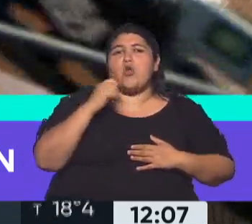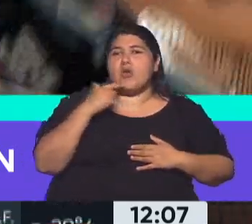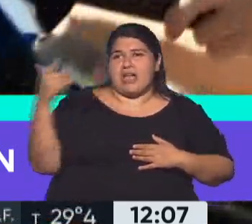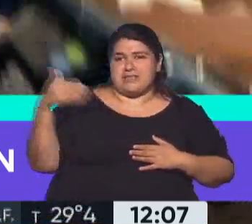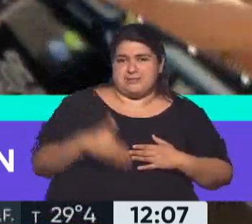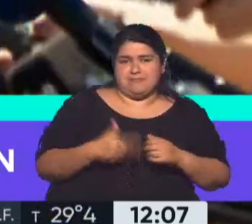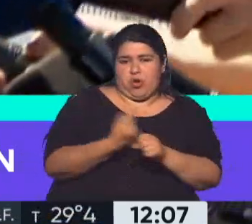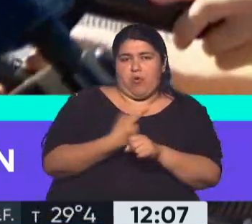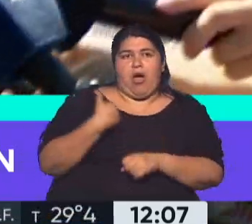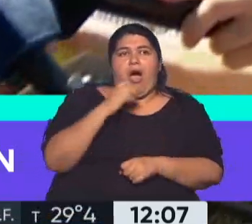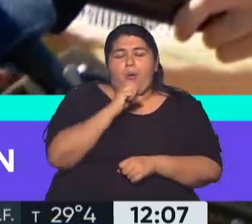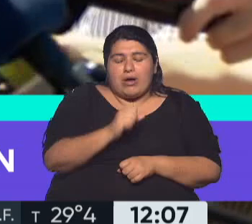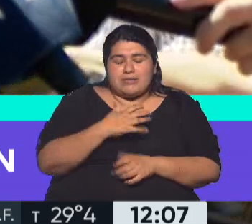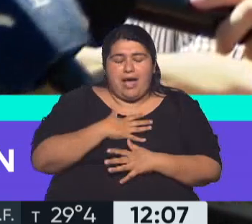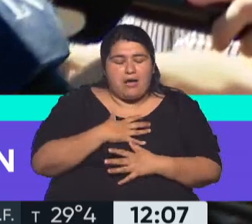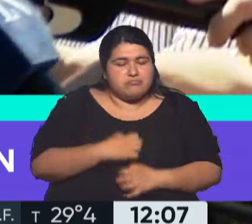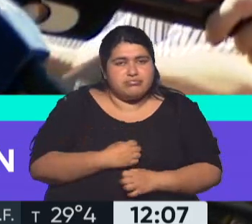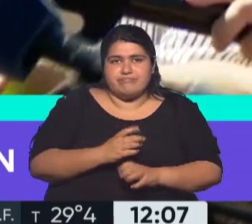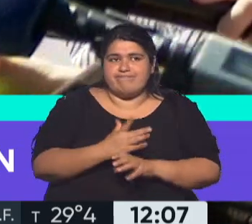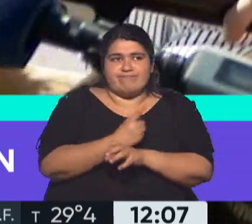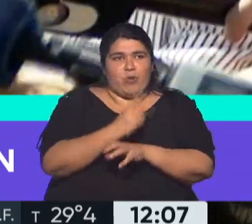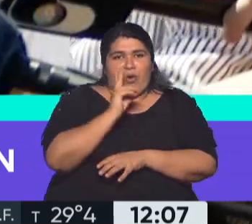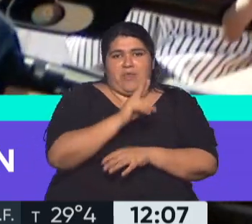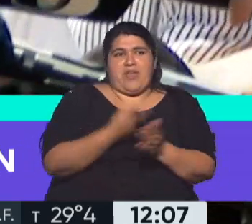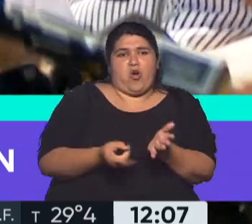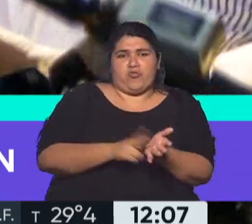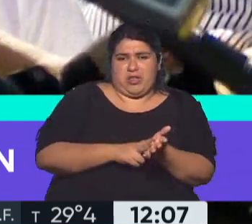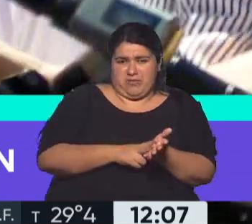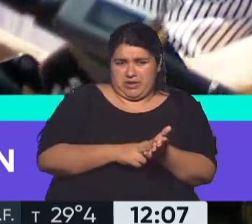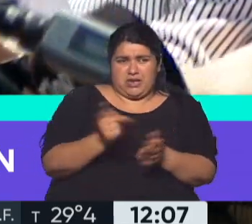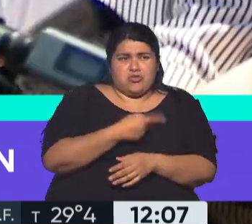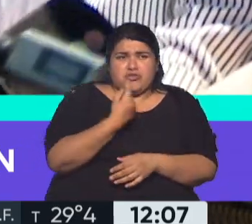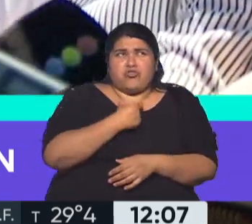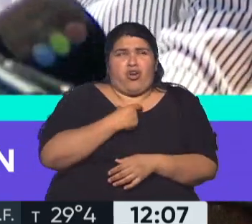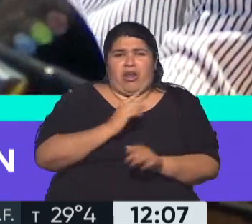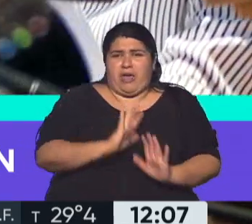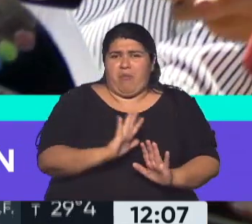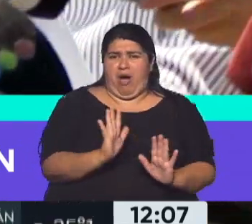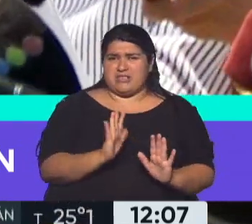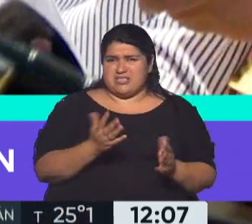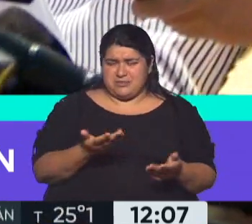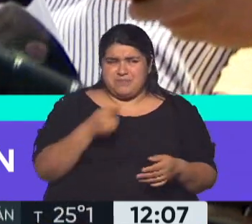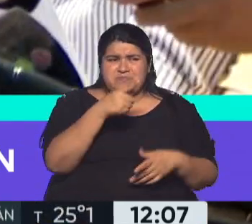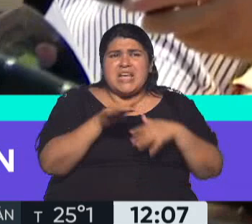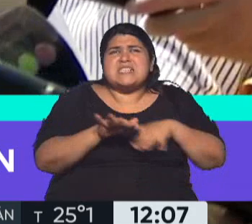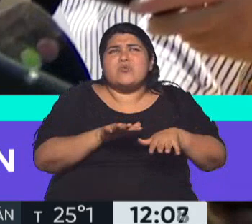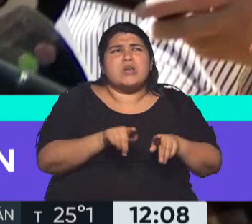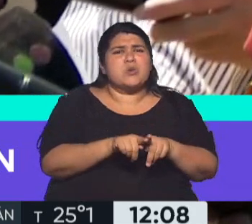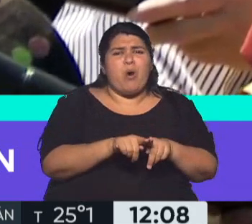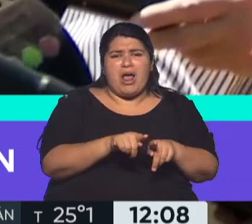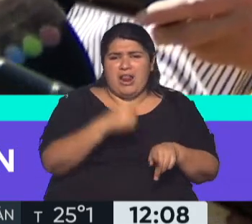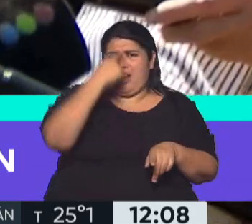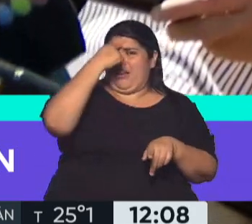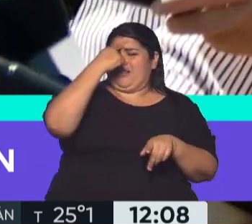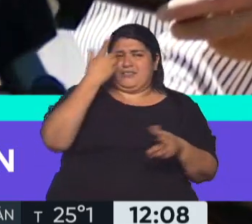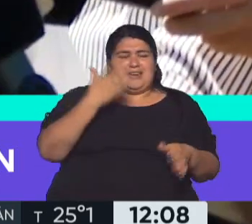no pudieron soportar la situación. Sinceramente es una situación que ninguno de nosotros hubiésemos querido vivir. Es una situación